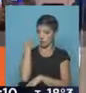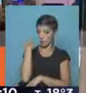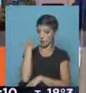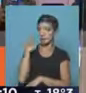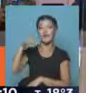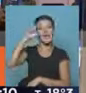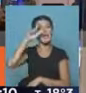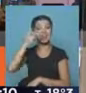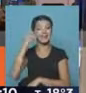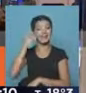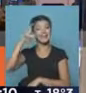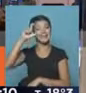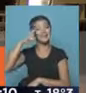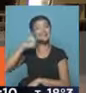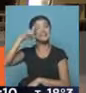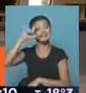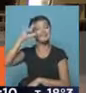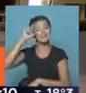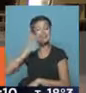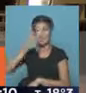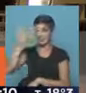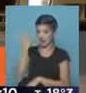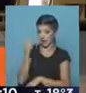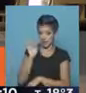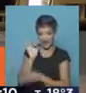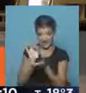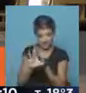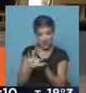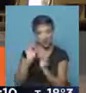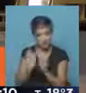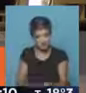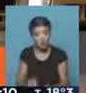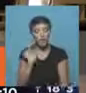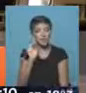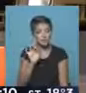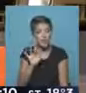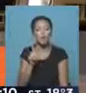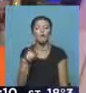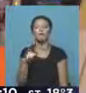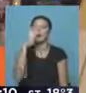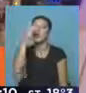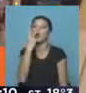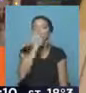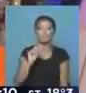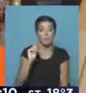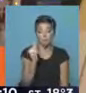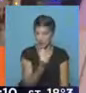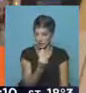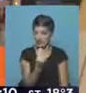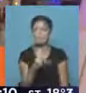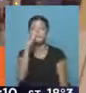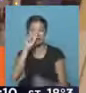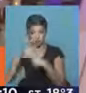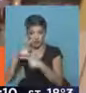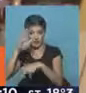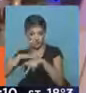principio, ahí estamos viendo algunas imágenes. El jueves hubo un atentado en donde hubo finalmente dos muertos, el atacante